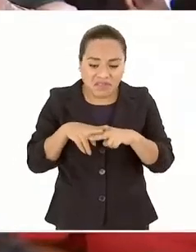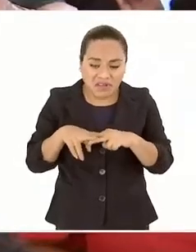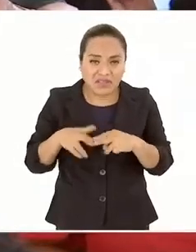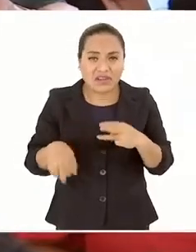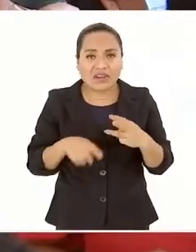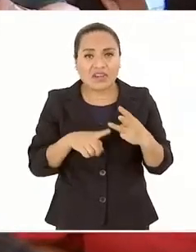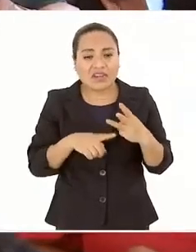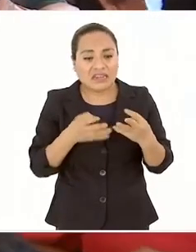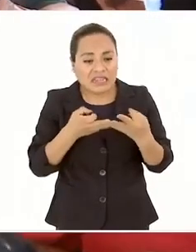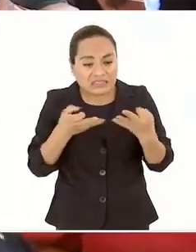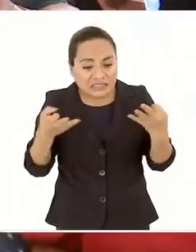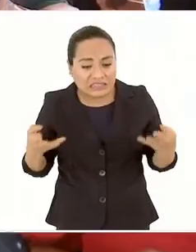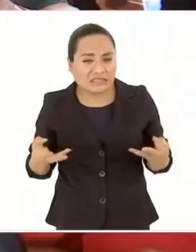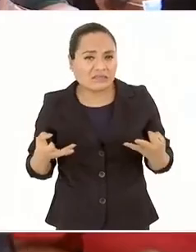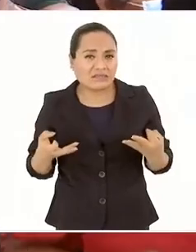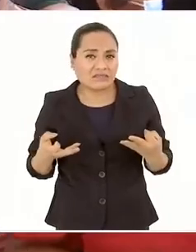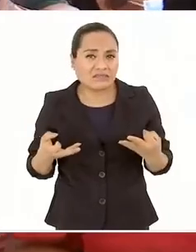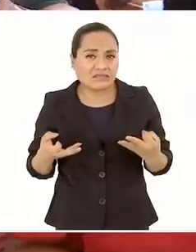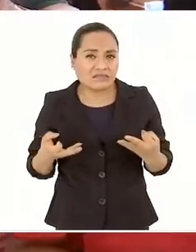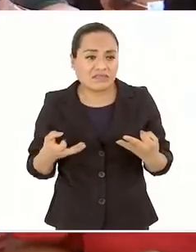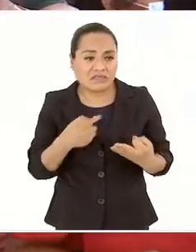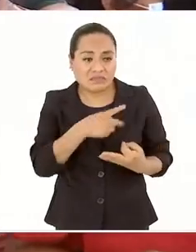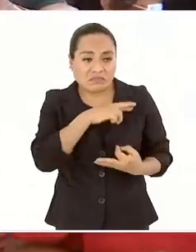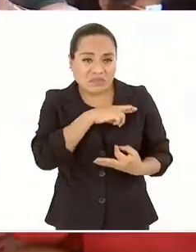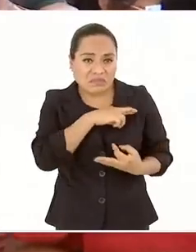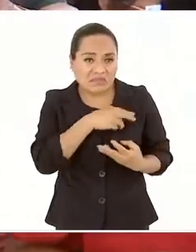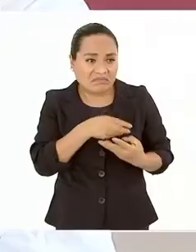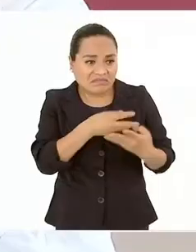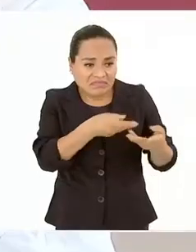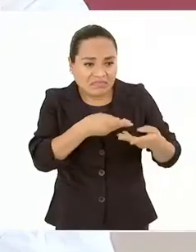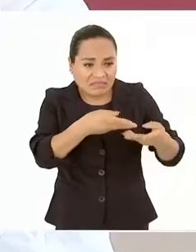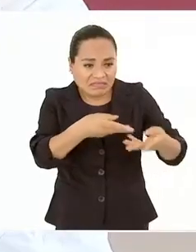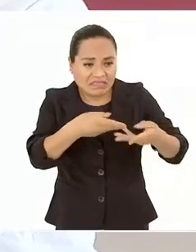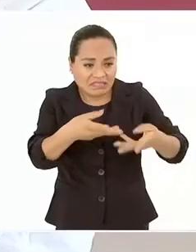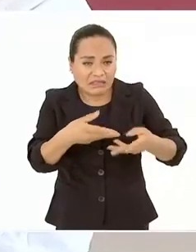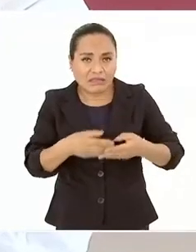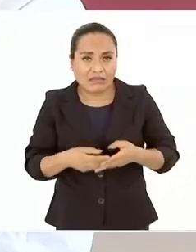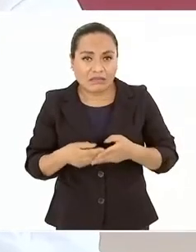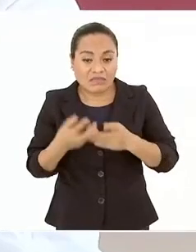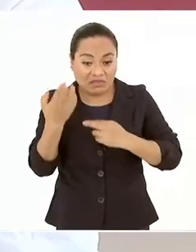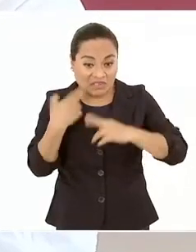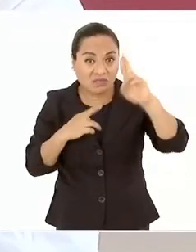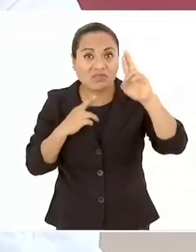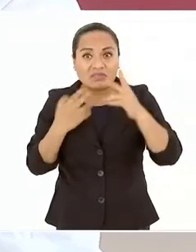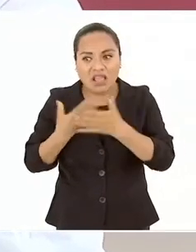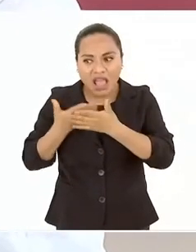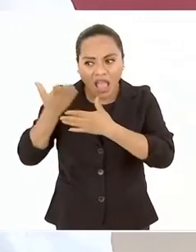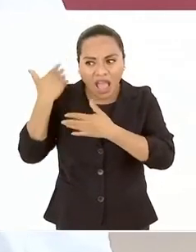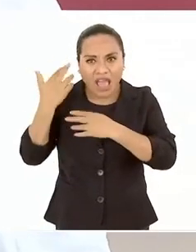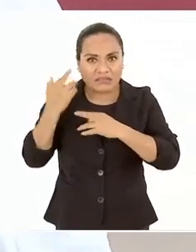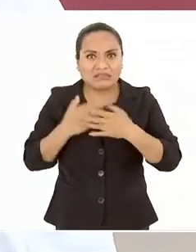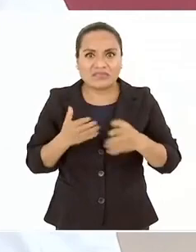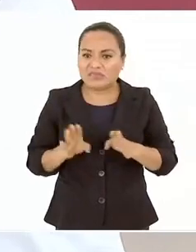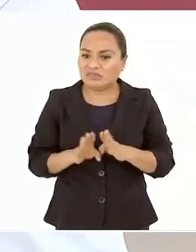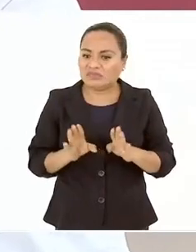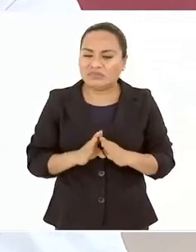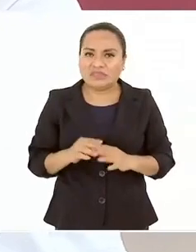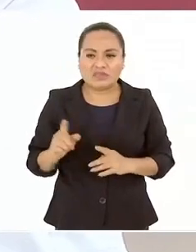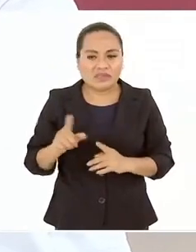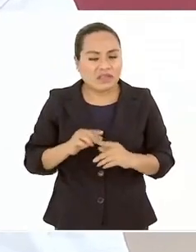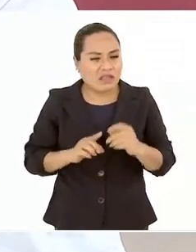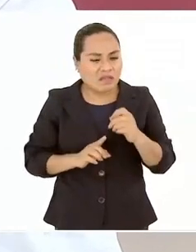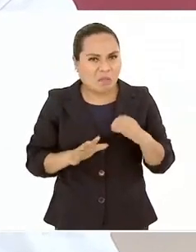tierras. Y por eso fue la revolución. Y con el movimiento revolucionario